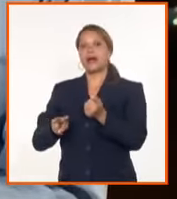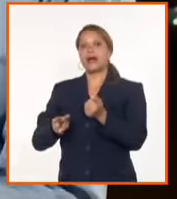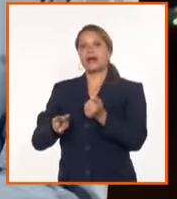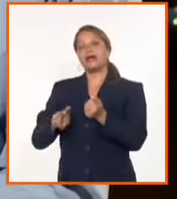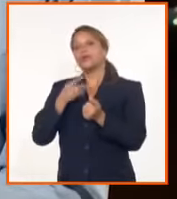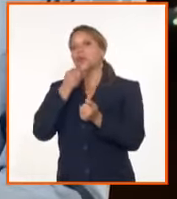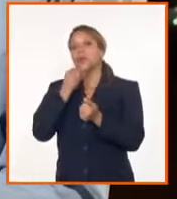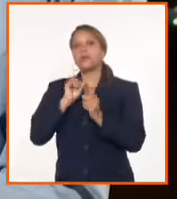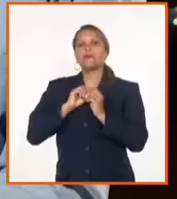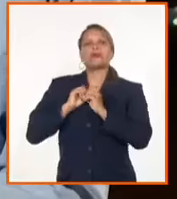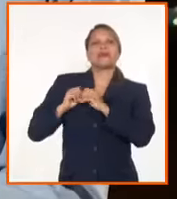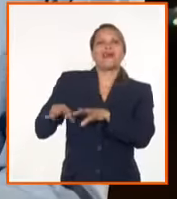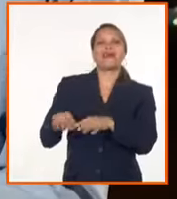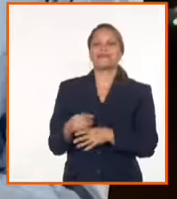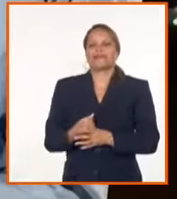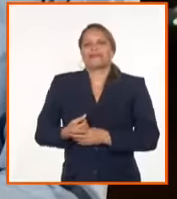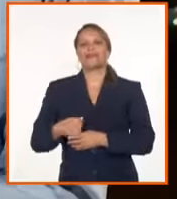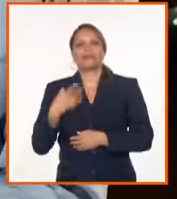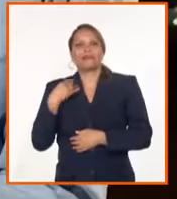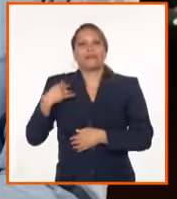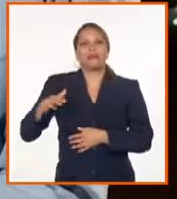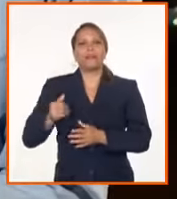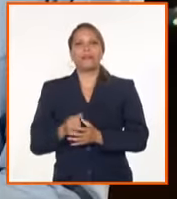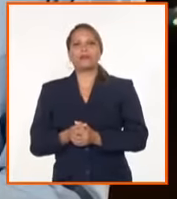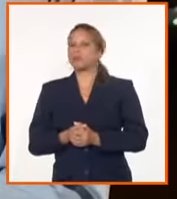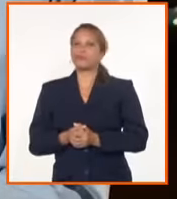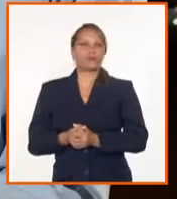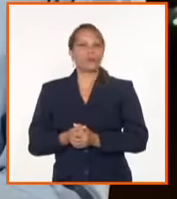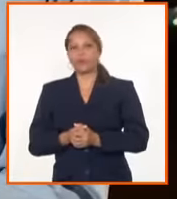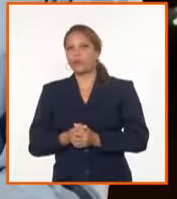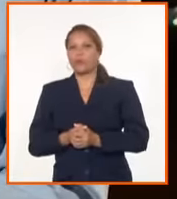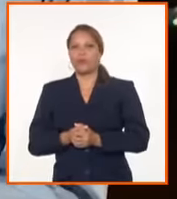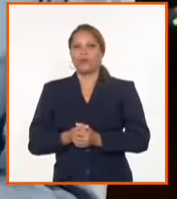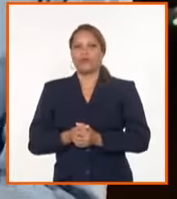es renunciar a los sueños de la prosperidad